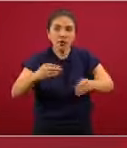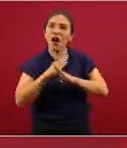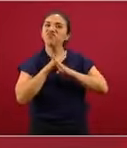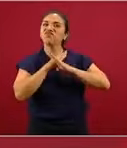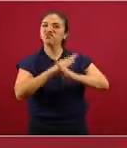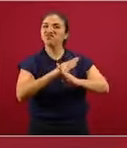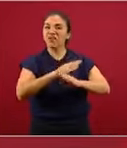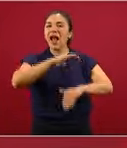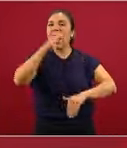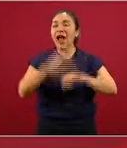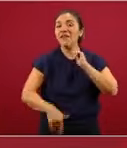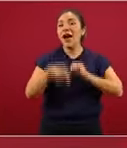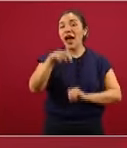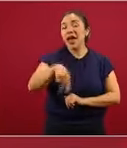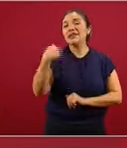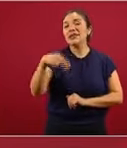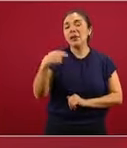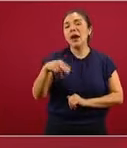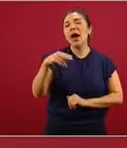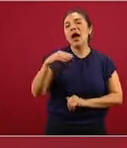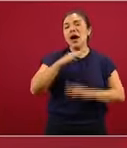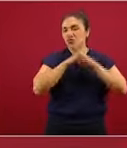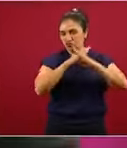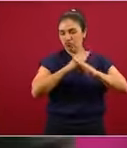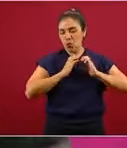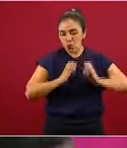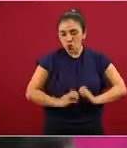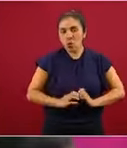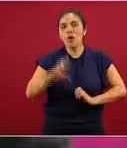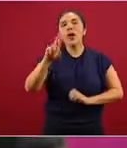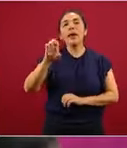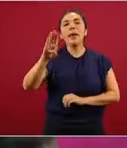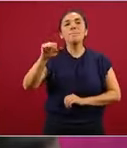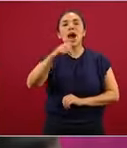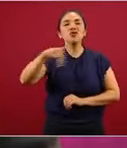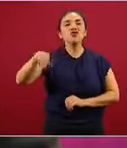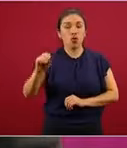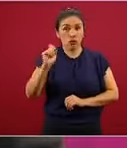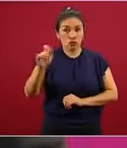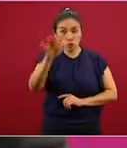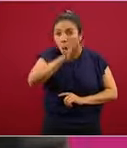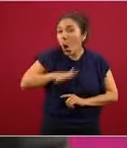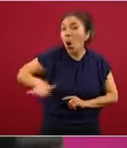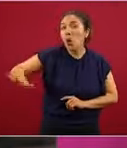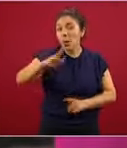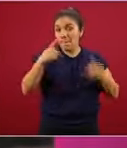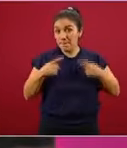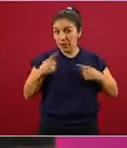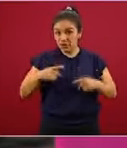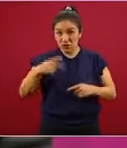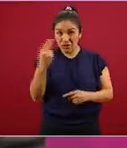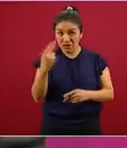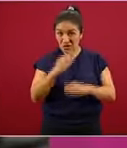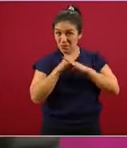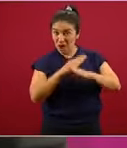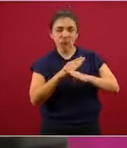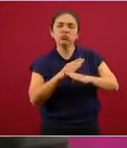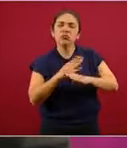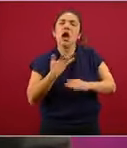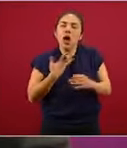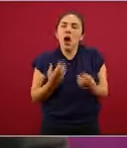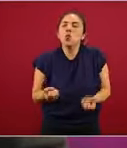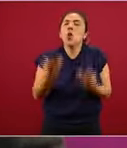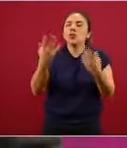Y ese fenómeno se llama inmunidad de rebaño, en donde no todo el mundo necesita ser inmune, hay un porcentaje